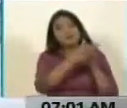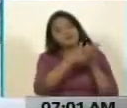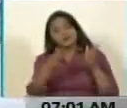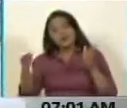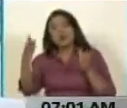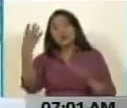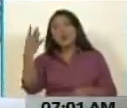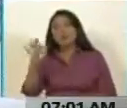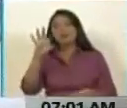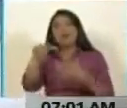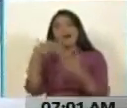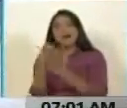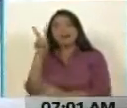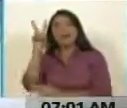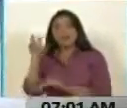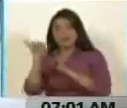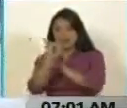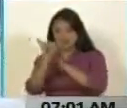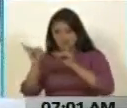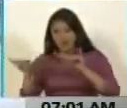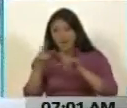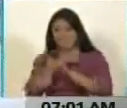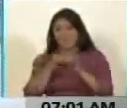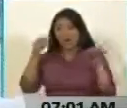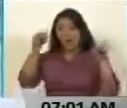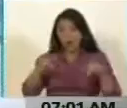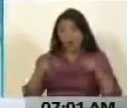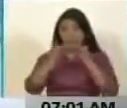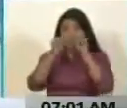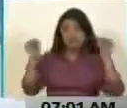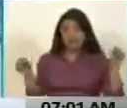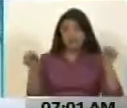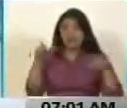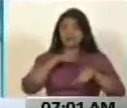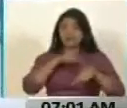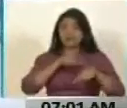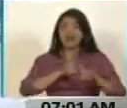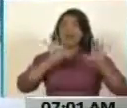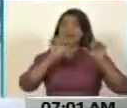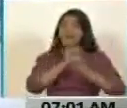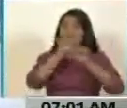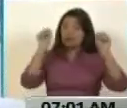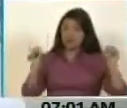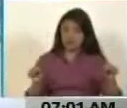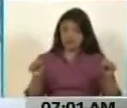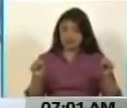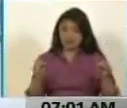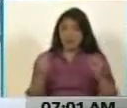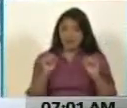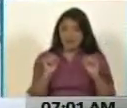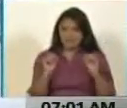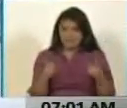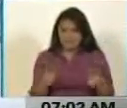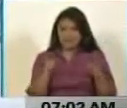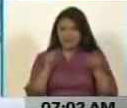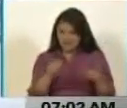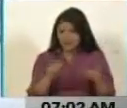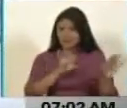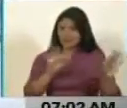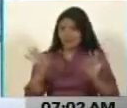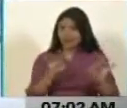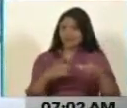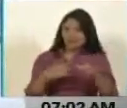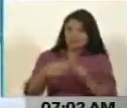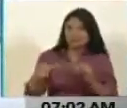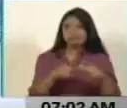viernes que cierran las rondas. Y después, hoy en la mañana, a partir de las 10 de la mañana, en lo que es la antesala, la Sala Río Reina, en el lobby de la